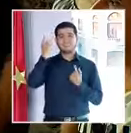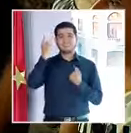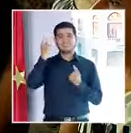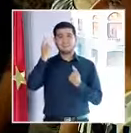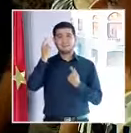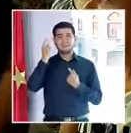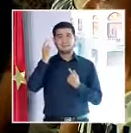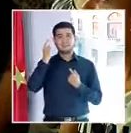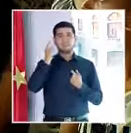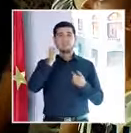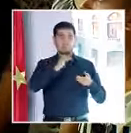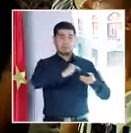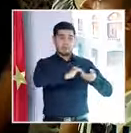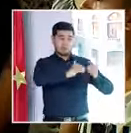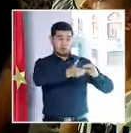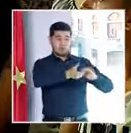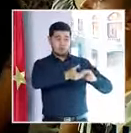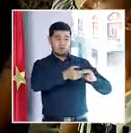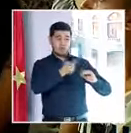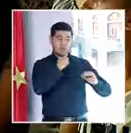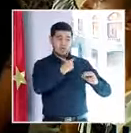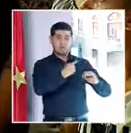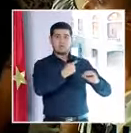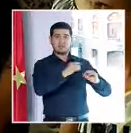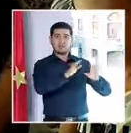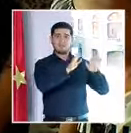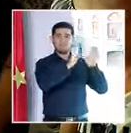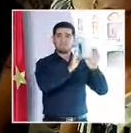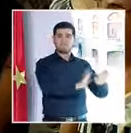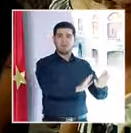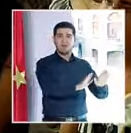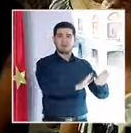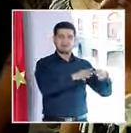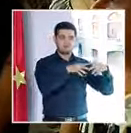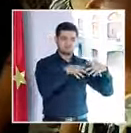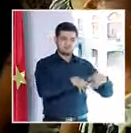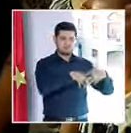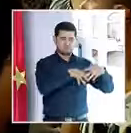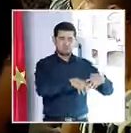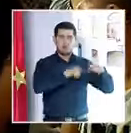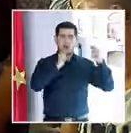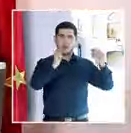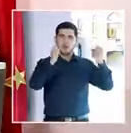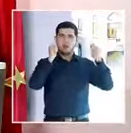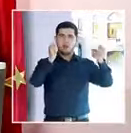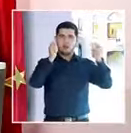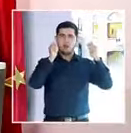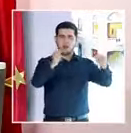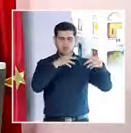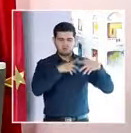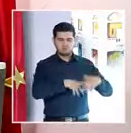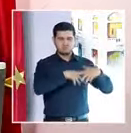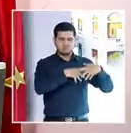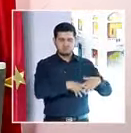comunidades que tomaron la decisión de salir a las calles, y de manera particular los